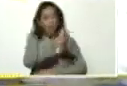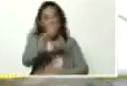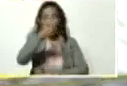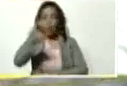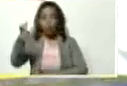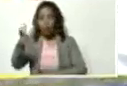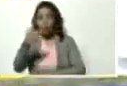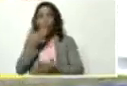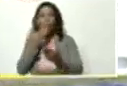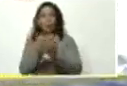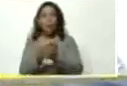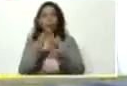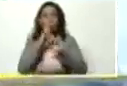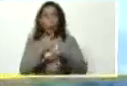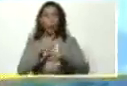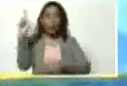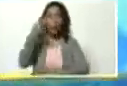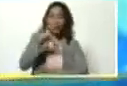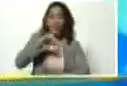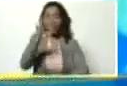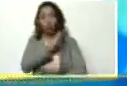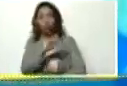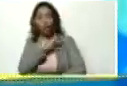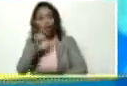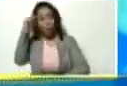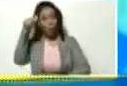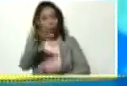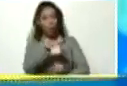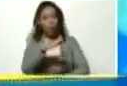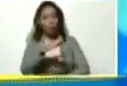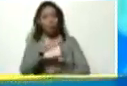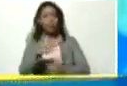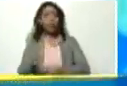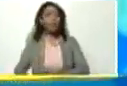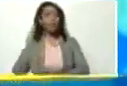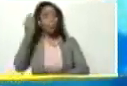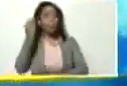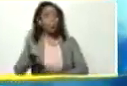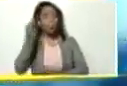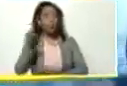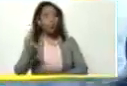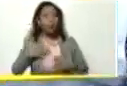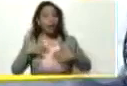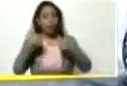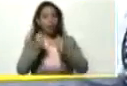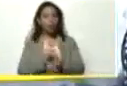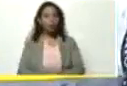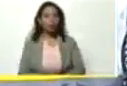dar respuesta a las necesidades sociales de la población y en particular de la salud.